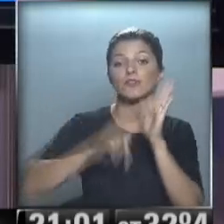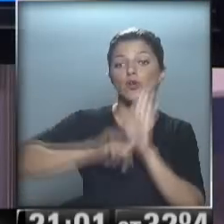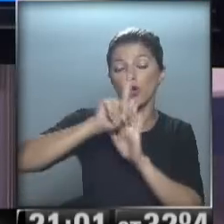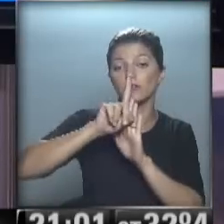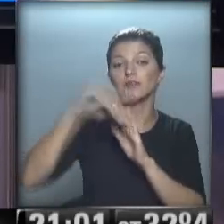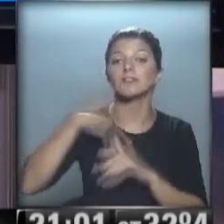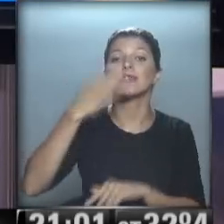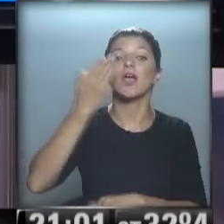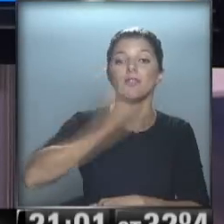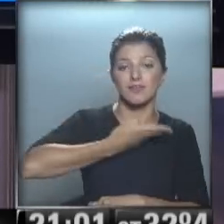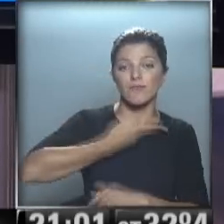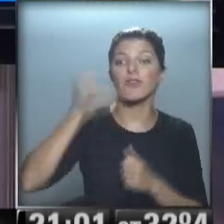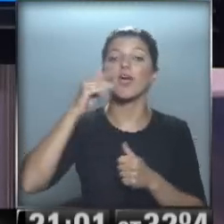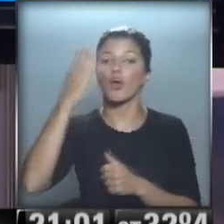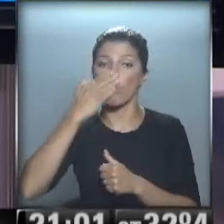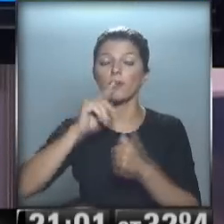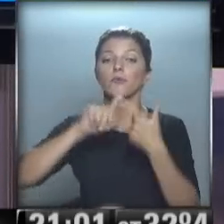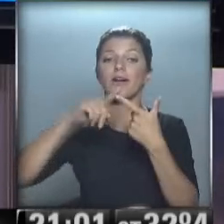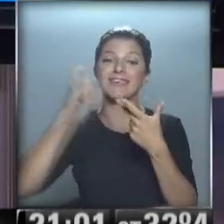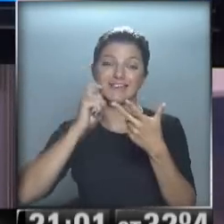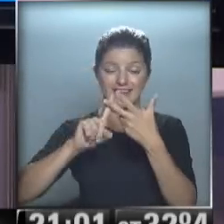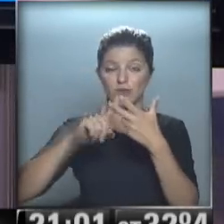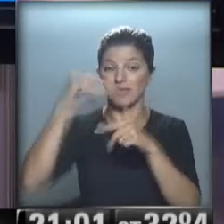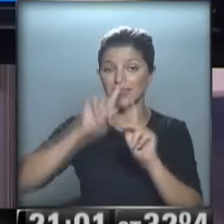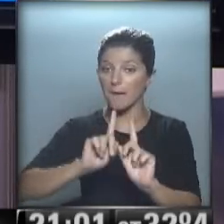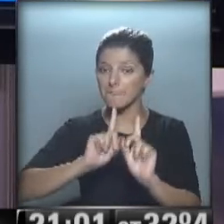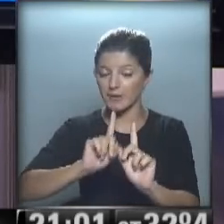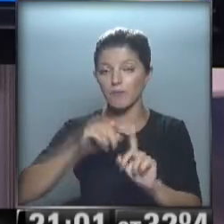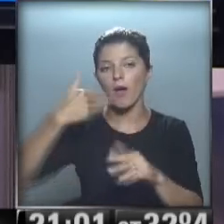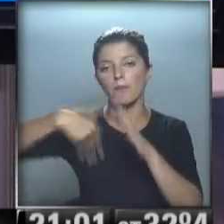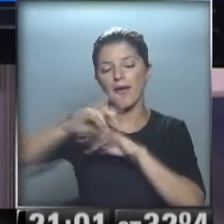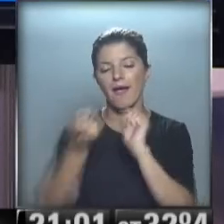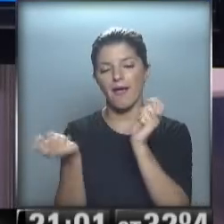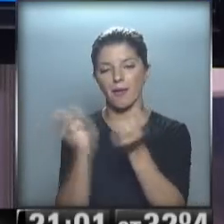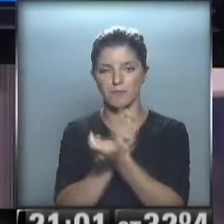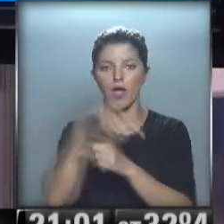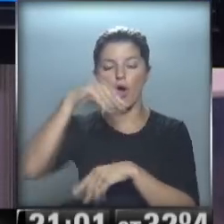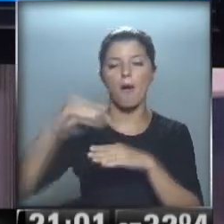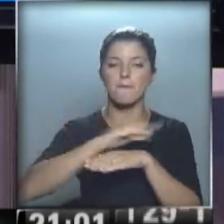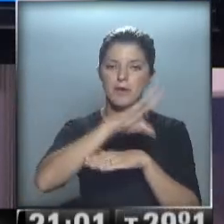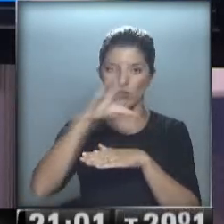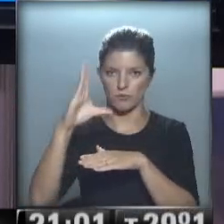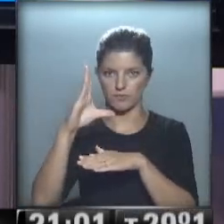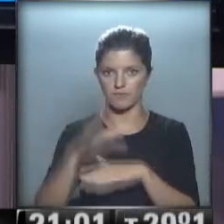de Córdoba, sur de Santa Fe y sur de Entre Ríos. Estas condiciones meteorológicas mejoran a partir de la madrugada del día viernes.